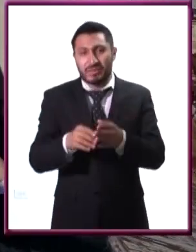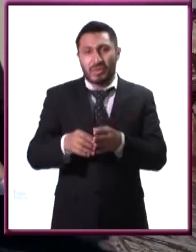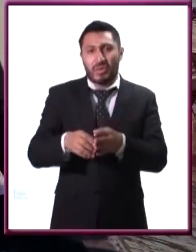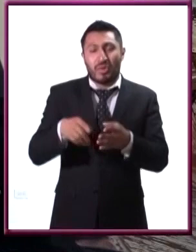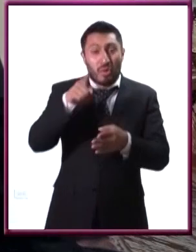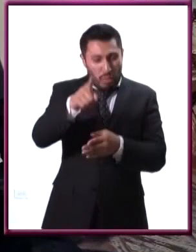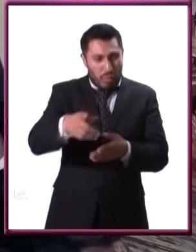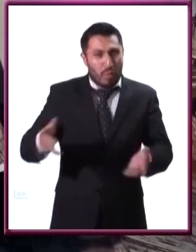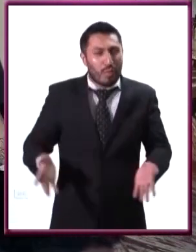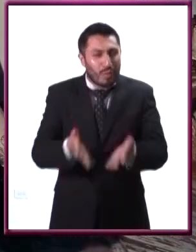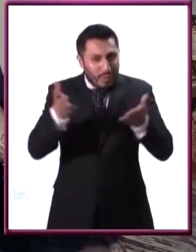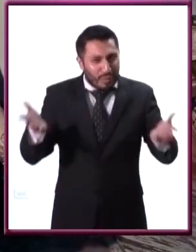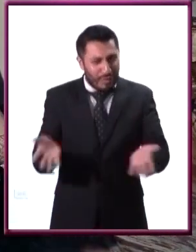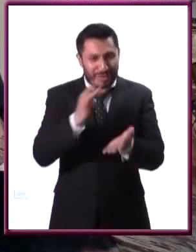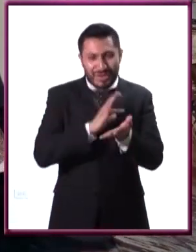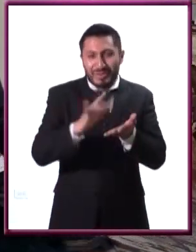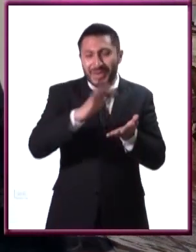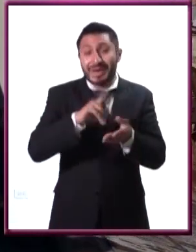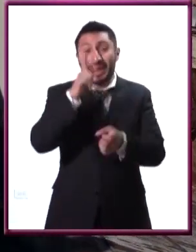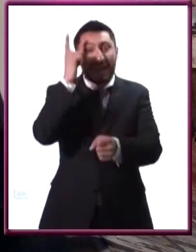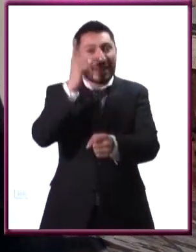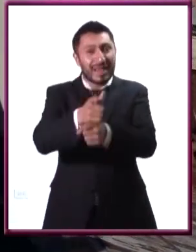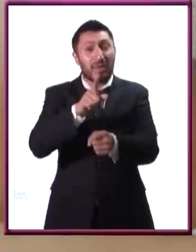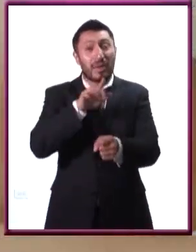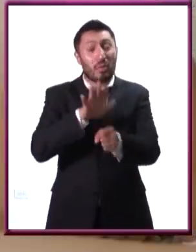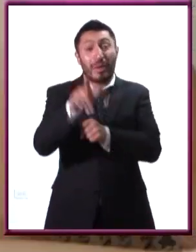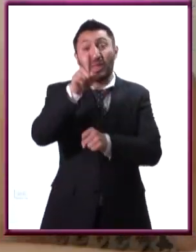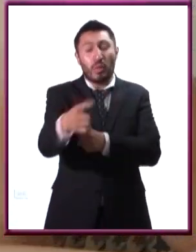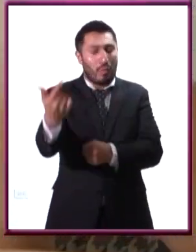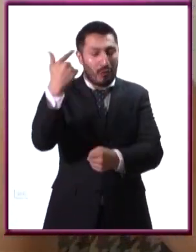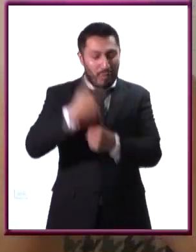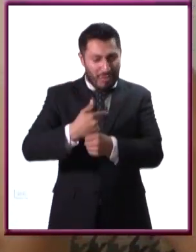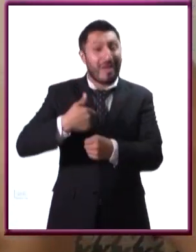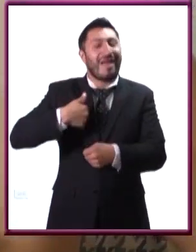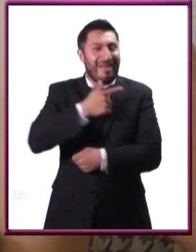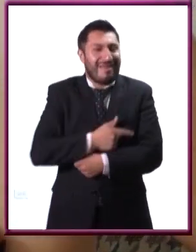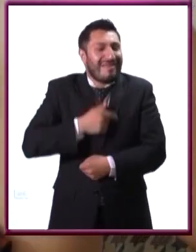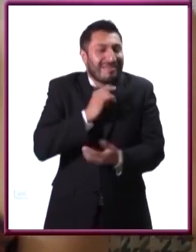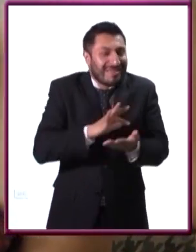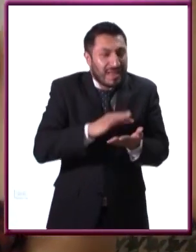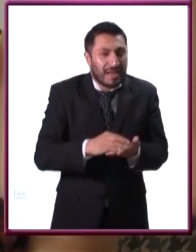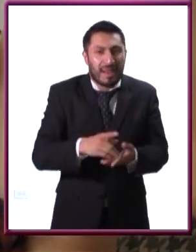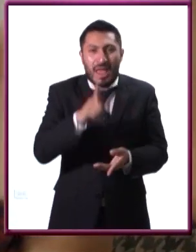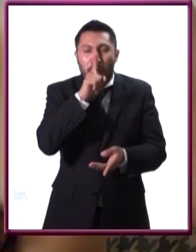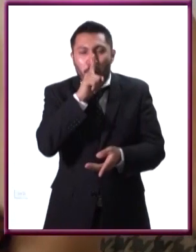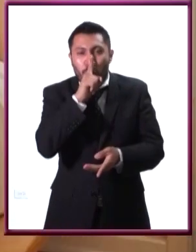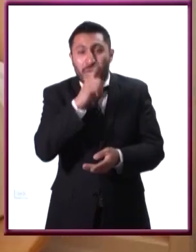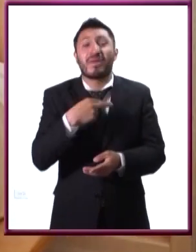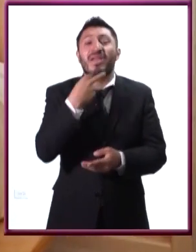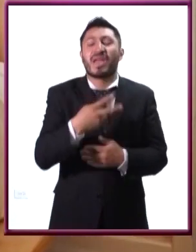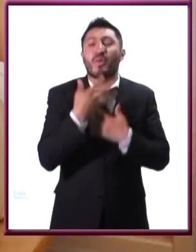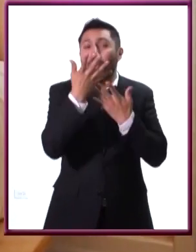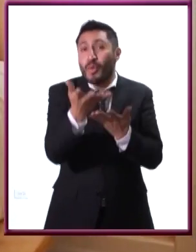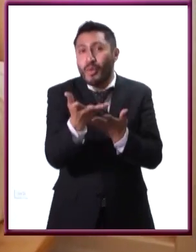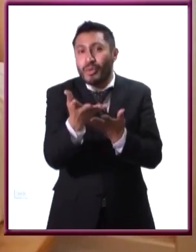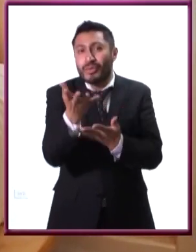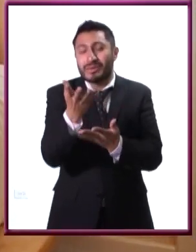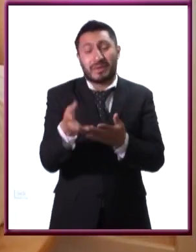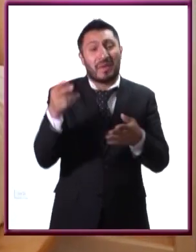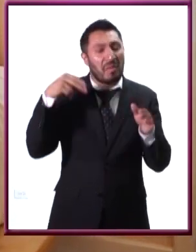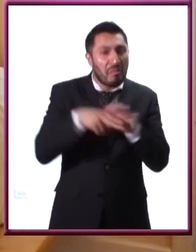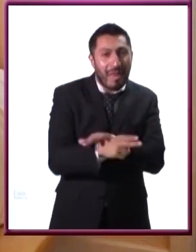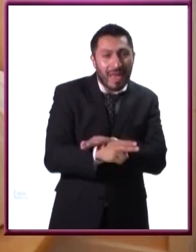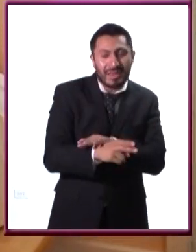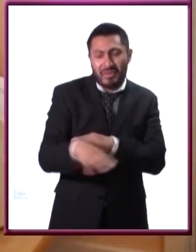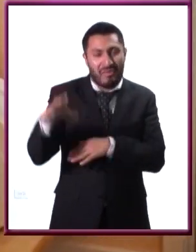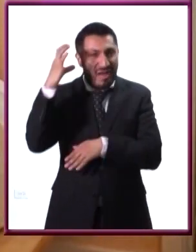periodismo, aventúrate a leer y descubre a ti qué te gusta leer. Lee en silencio, lee en voz alta,